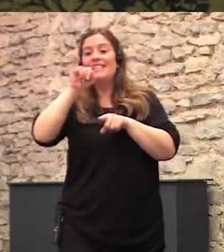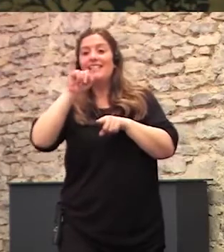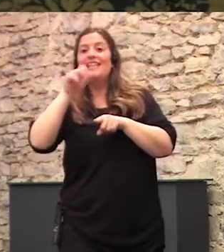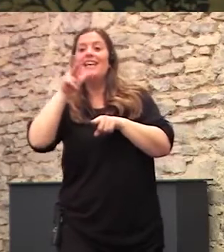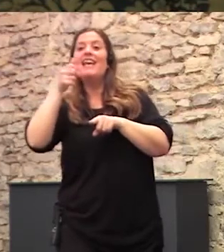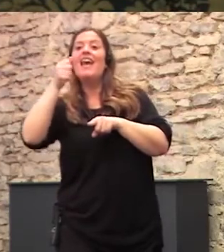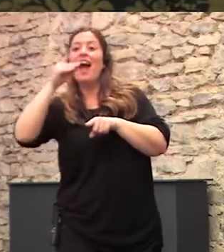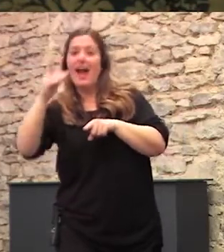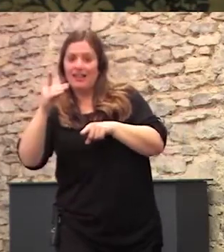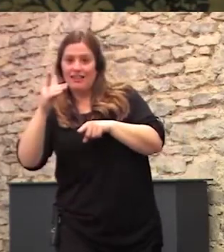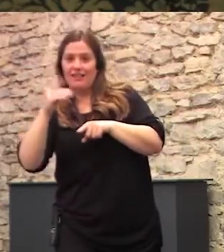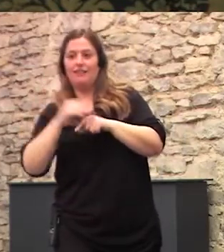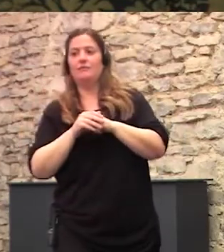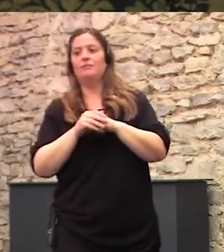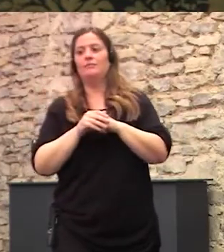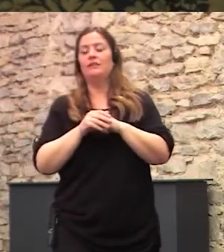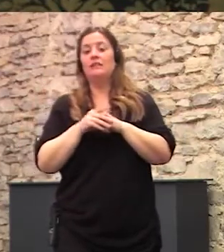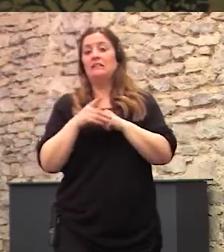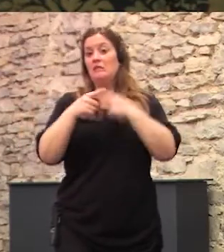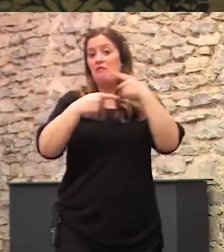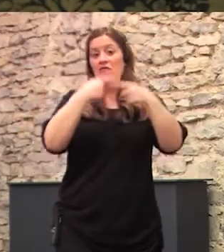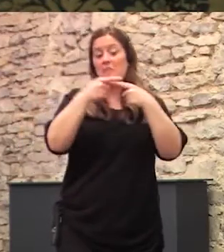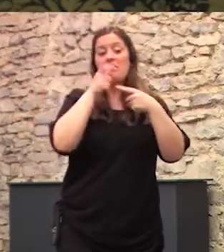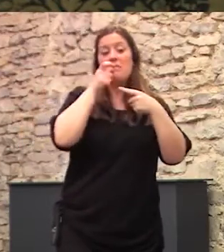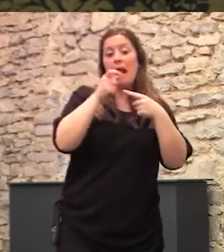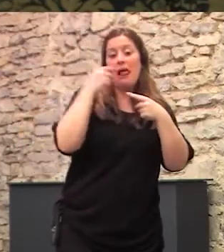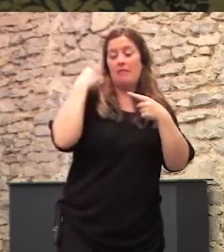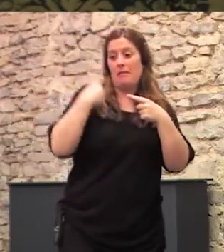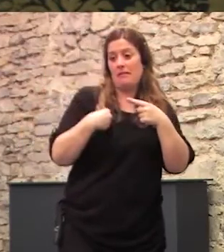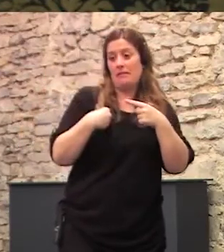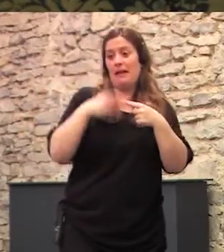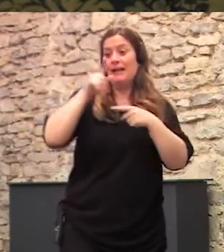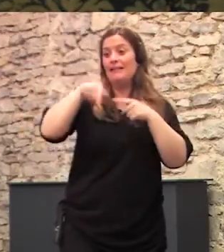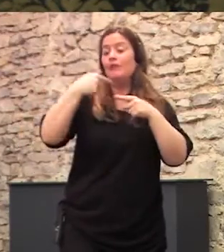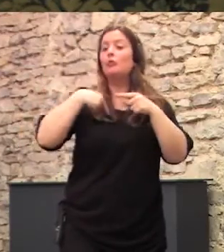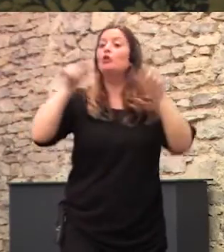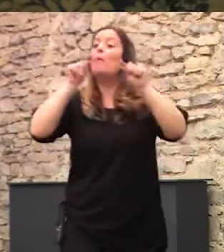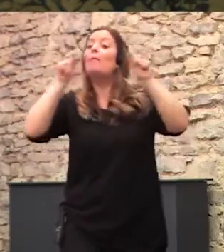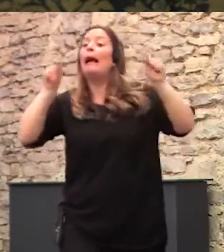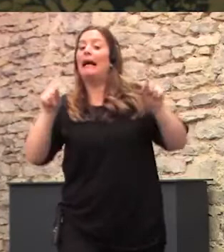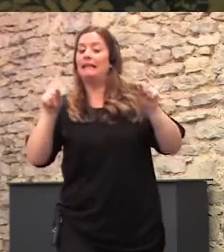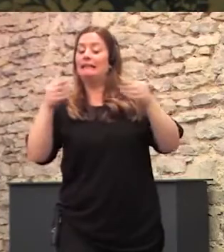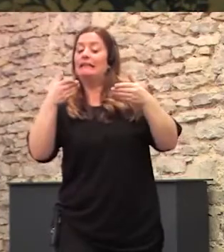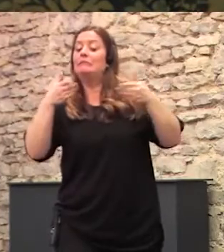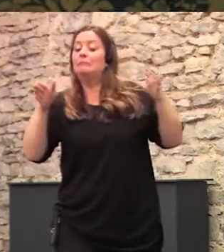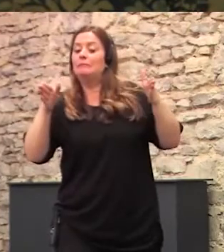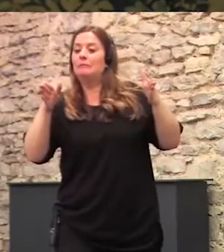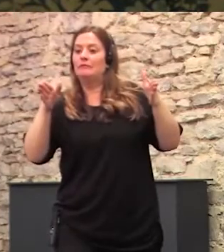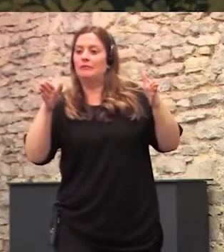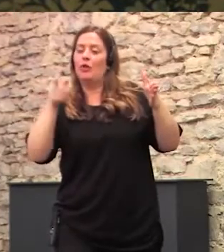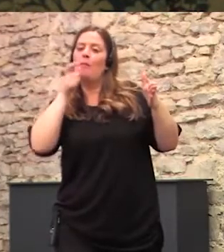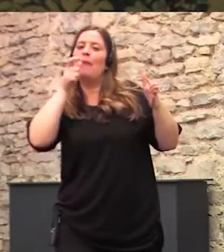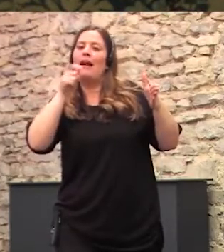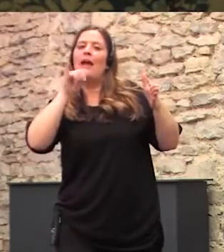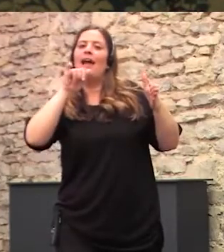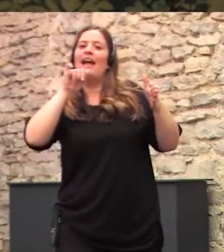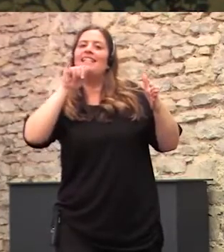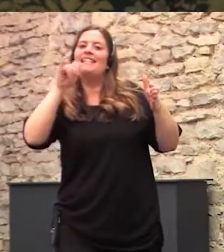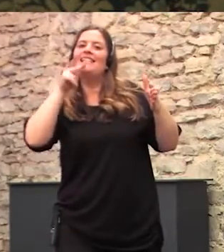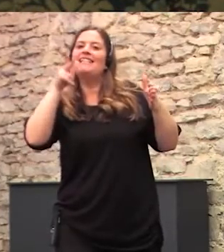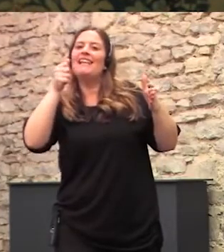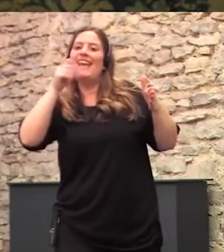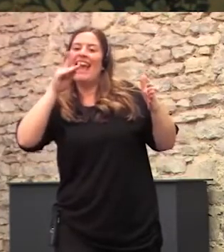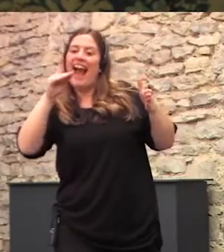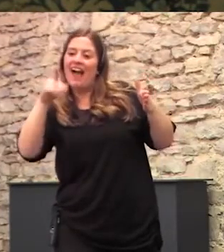Ijtihad, jihad, de la misma familia. Luego abriré en paréntesis con el término de jihad. Ijtihad quiere decir